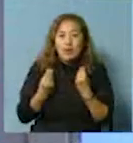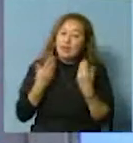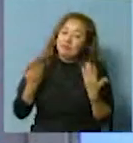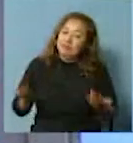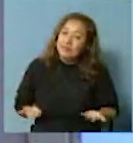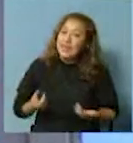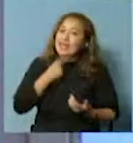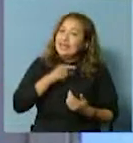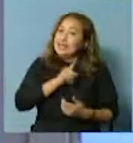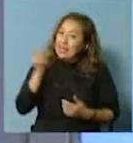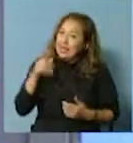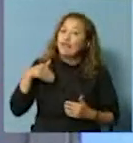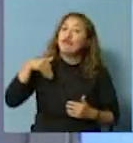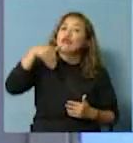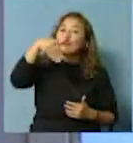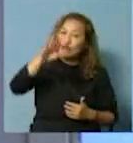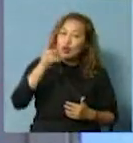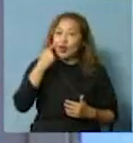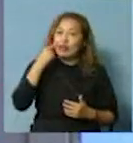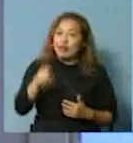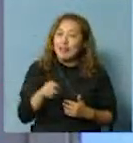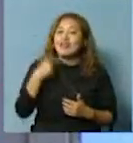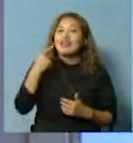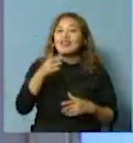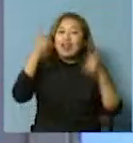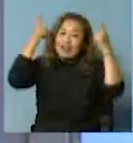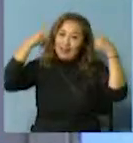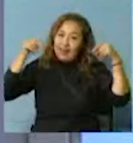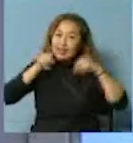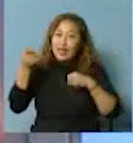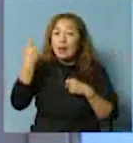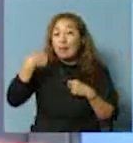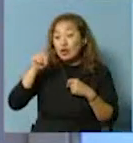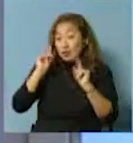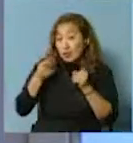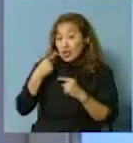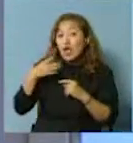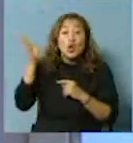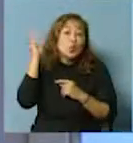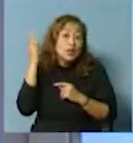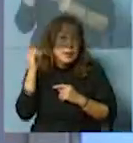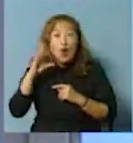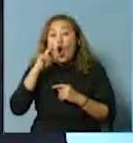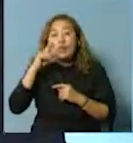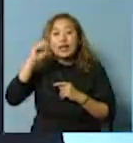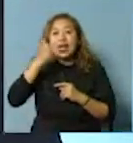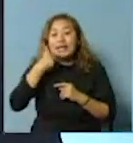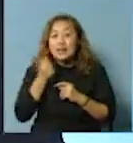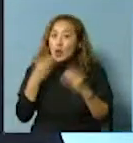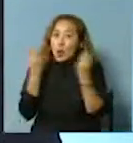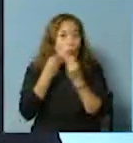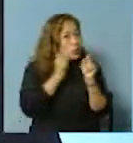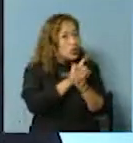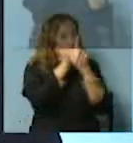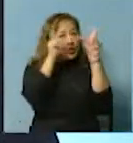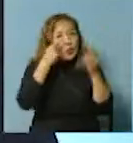ser porque él pretende copar la intendencia de la quiaca pero lo escuchábamos también a vicente casas muchas sorpresas que se